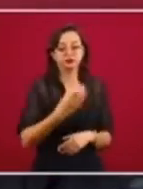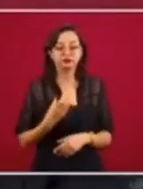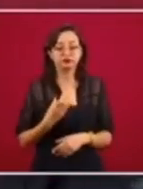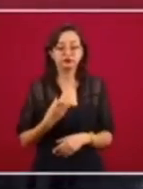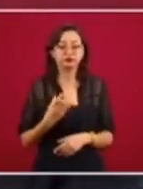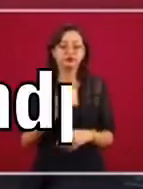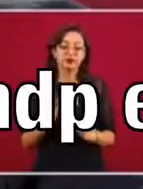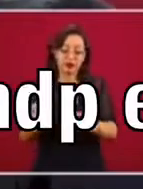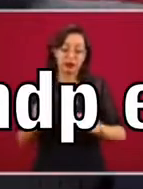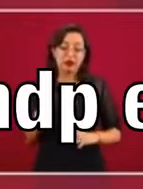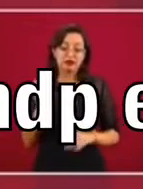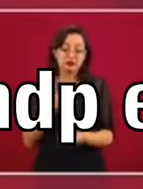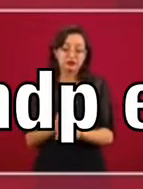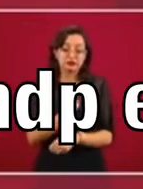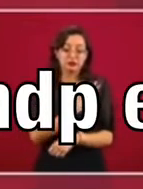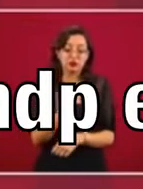corresponde,